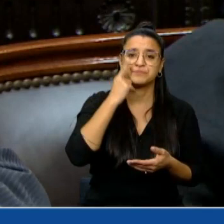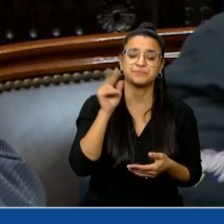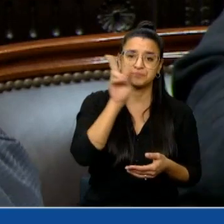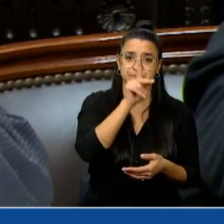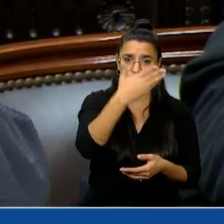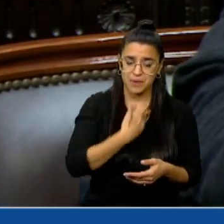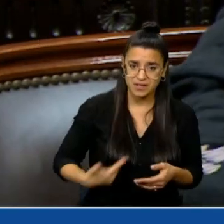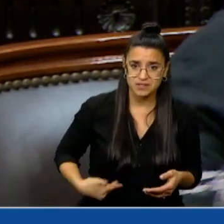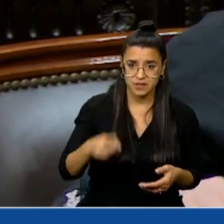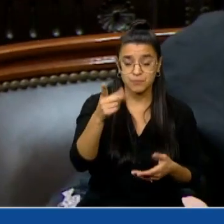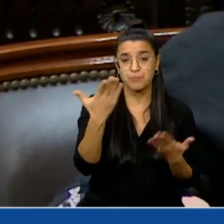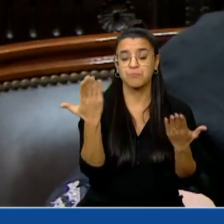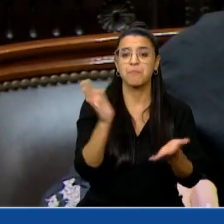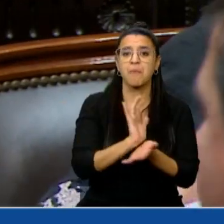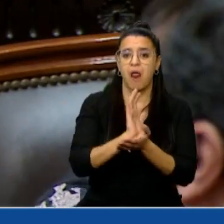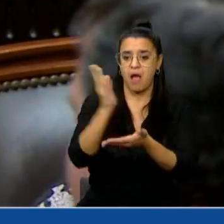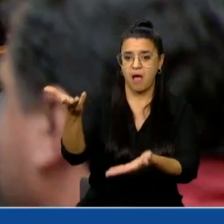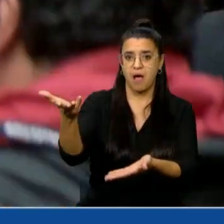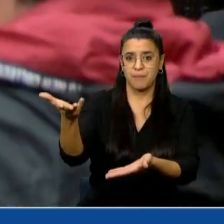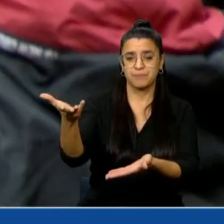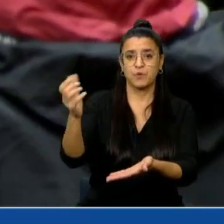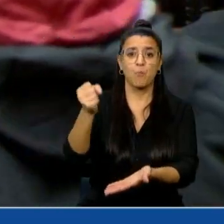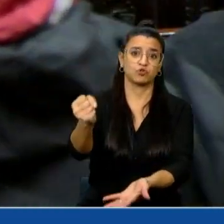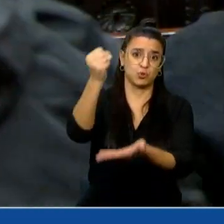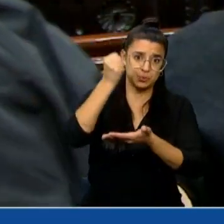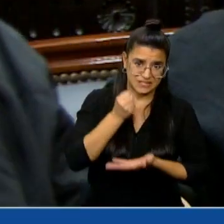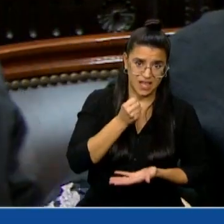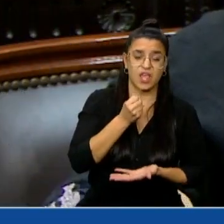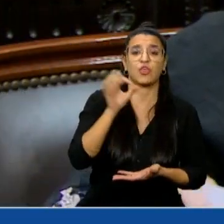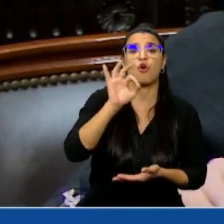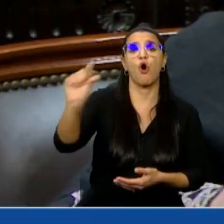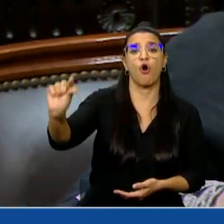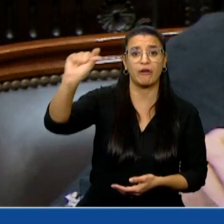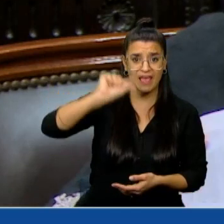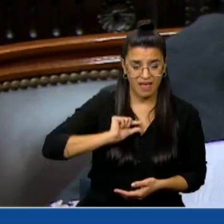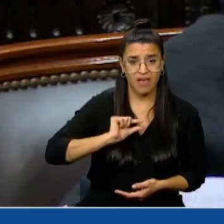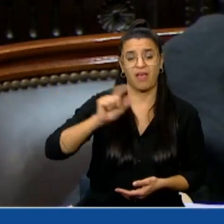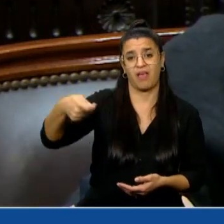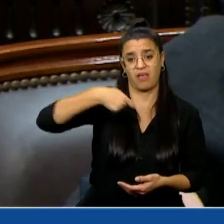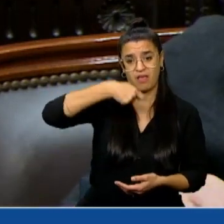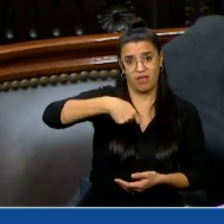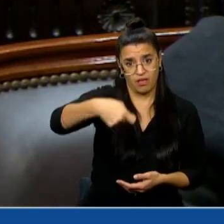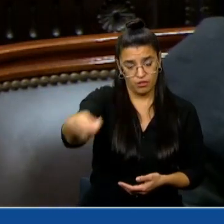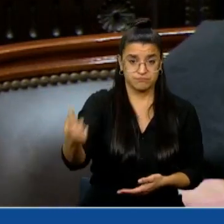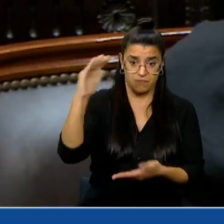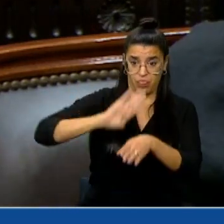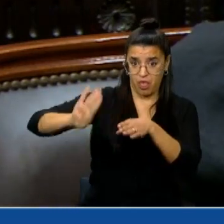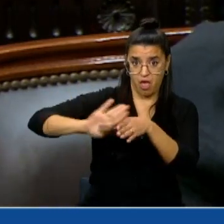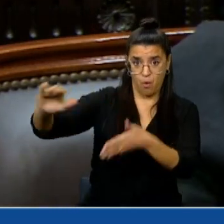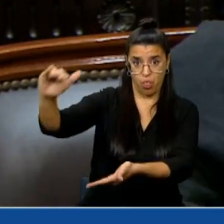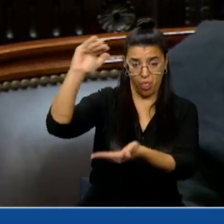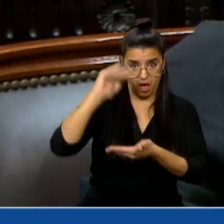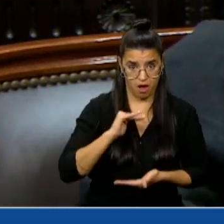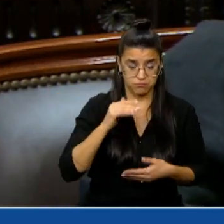presidenta, tiene las facultades para recibir subsidios, contraer crédito y o asumir endeudamiento de